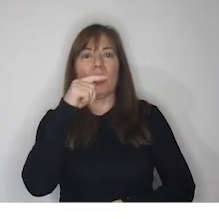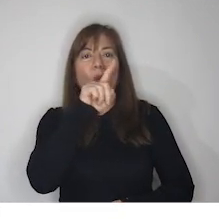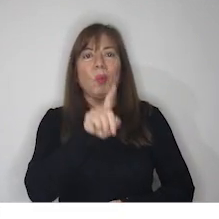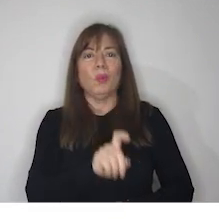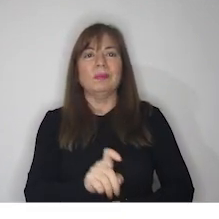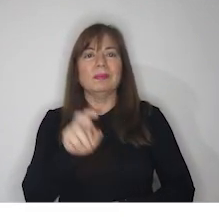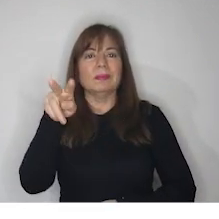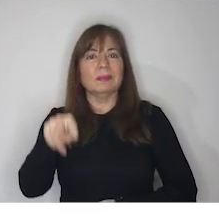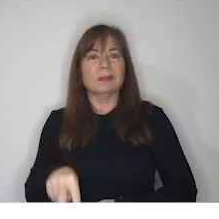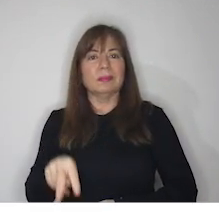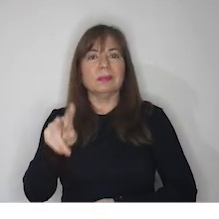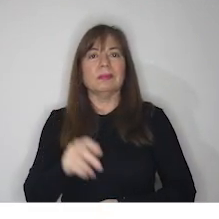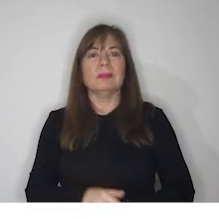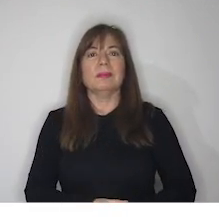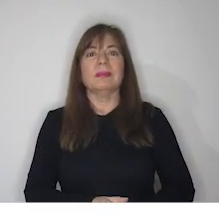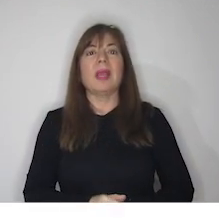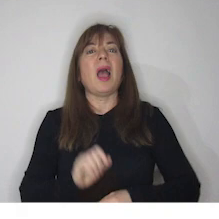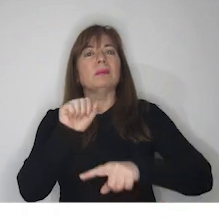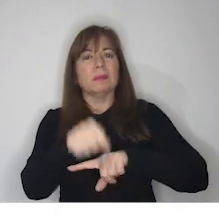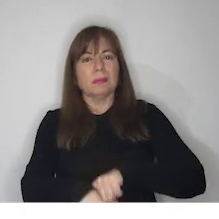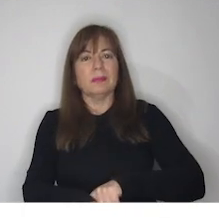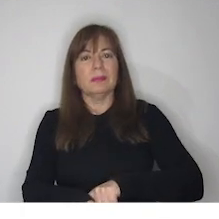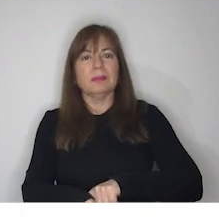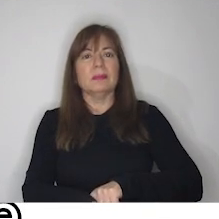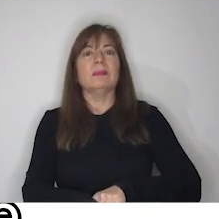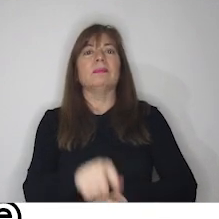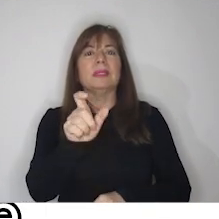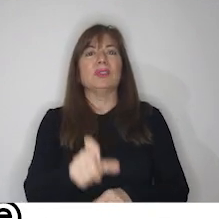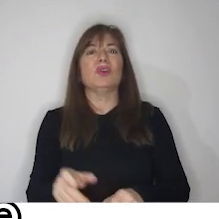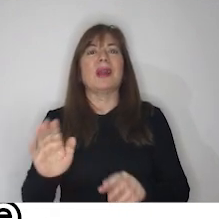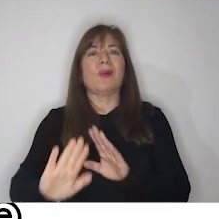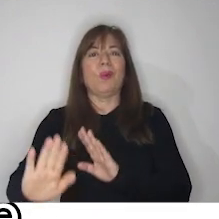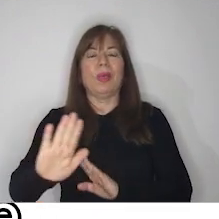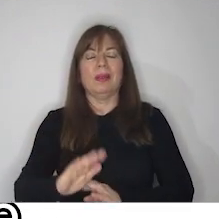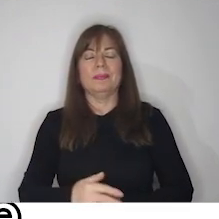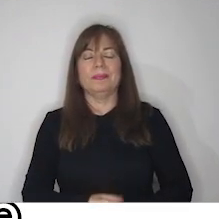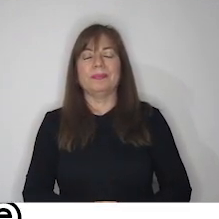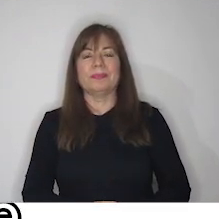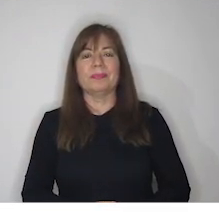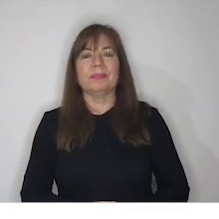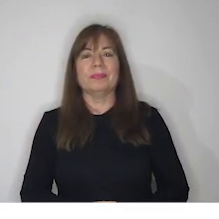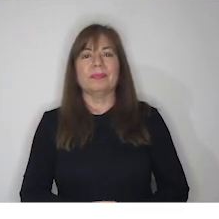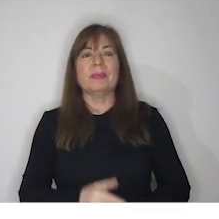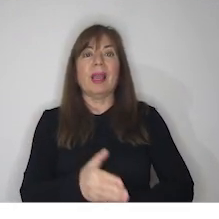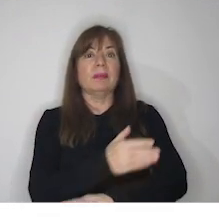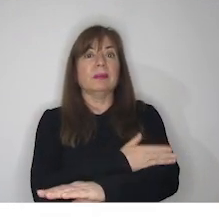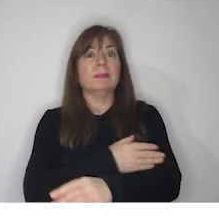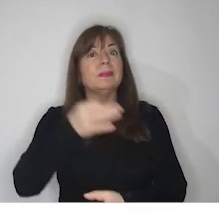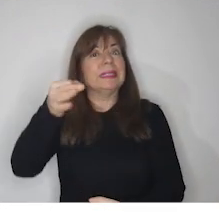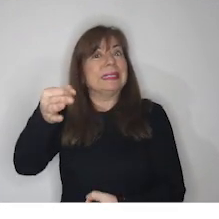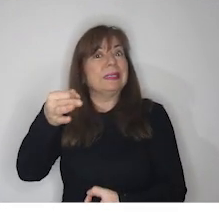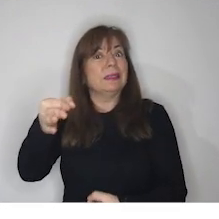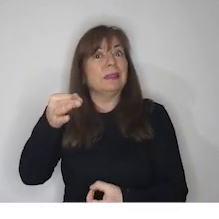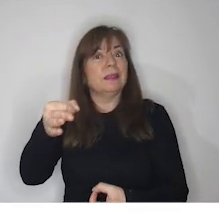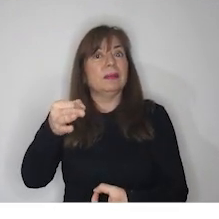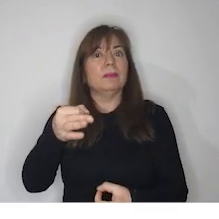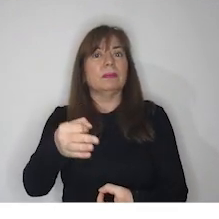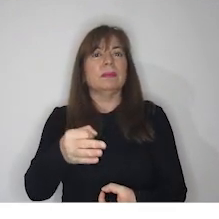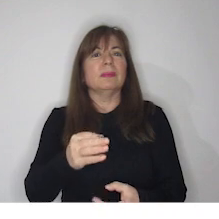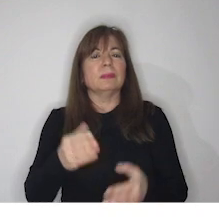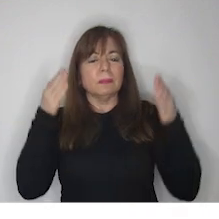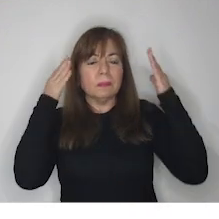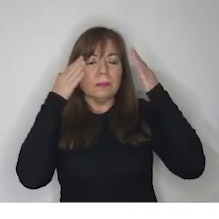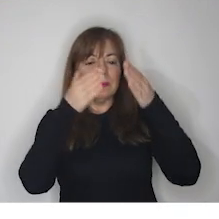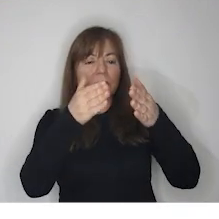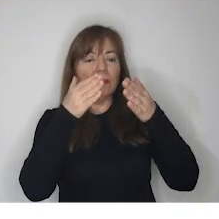de las personas que les cuidan. Por lo anterior, esta guía pretende abordar aspectos propios de la etapa de la adolescencia para apoyar a